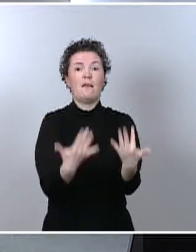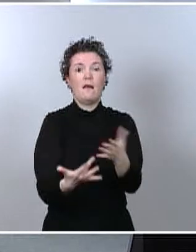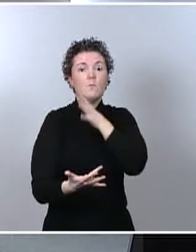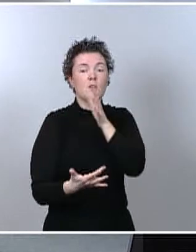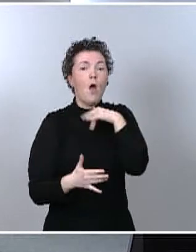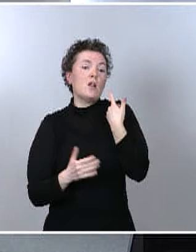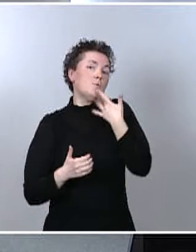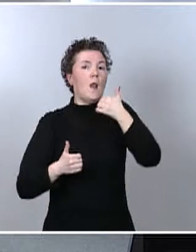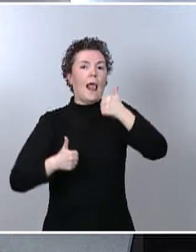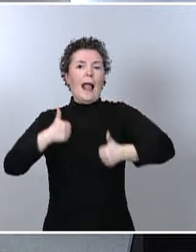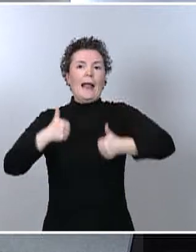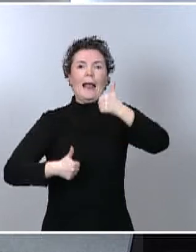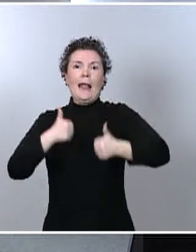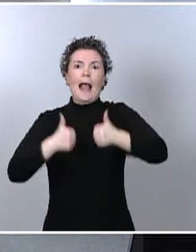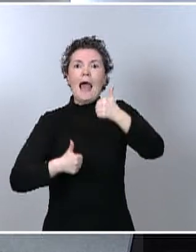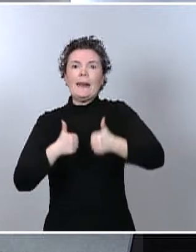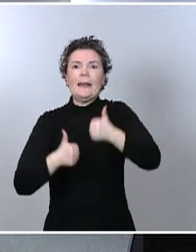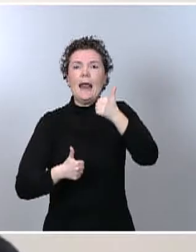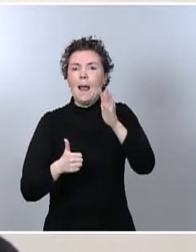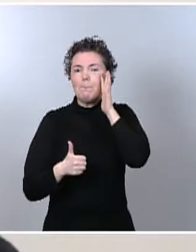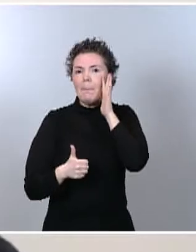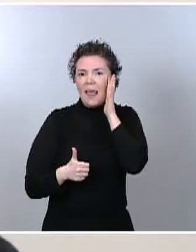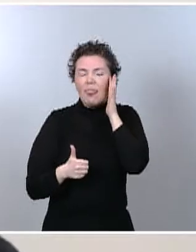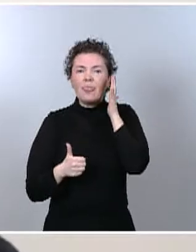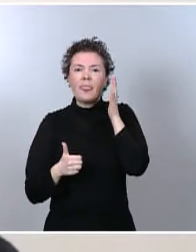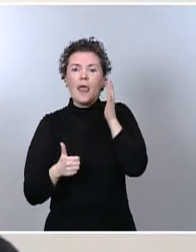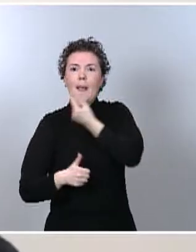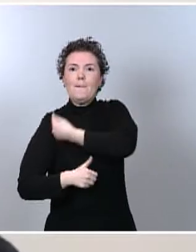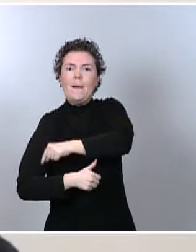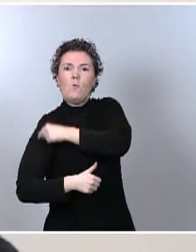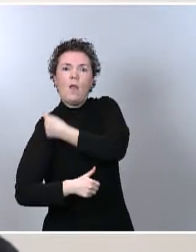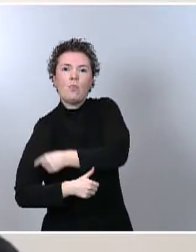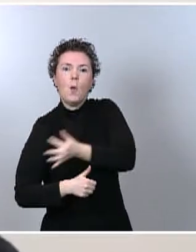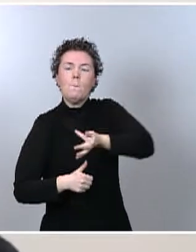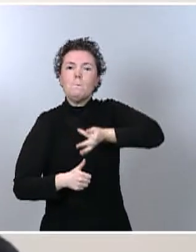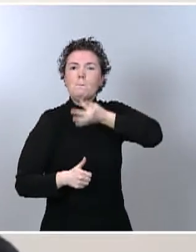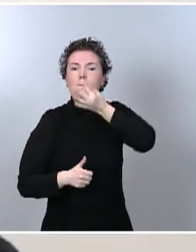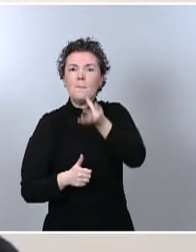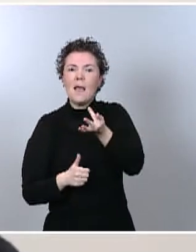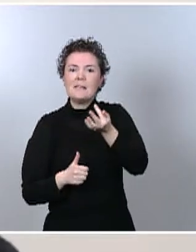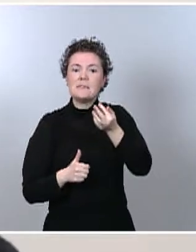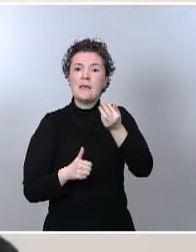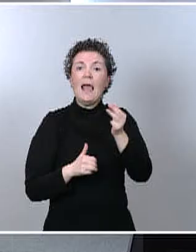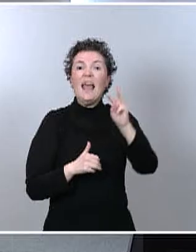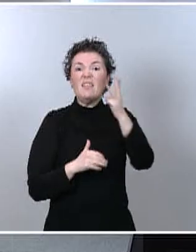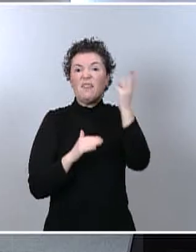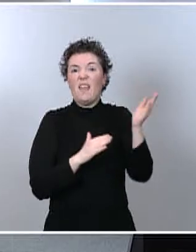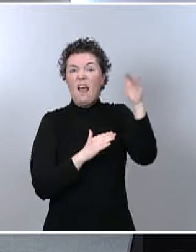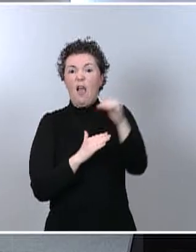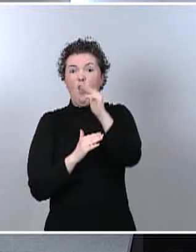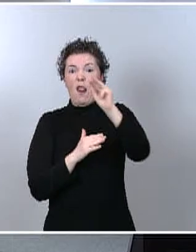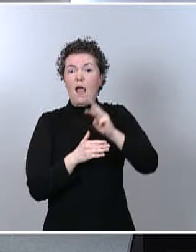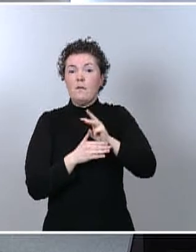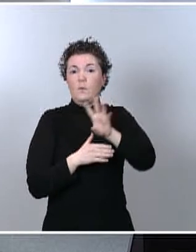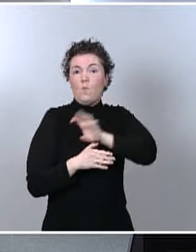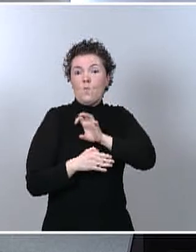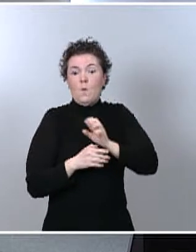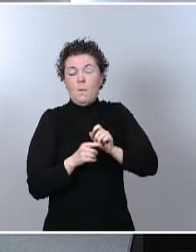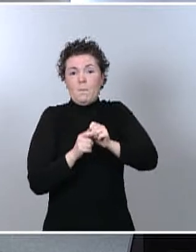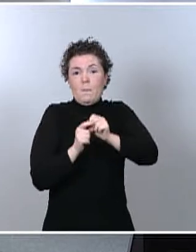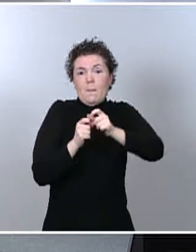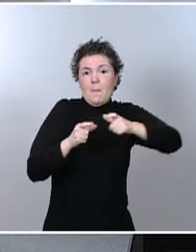vacuna. No sé si a nivel de las comunidades autónomas se está planteando alguna otra medida para acelerar esta